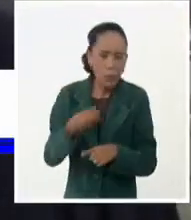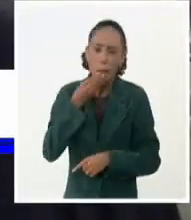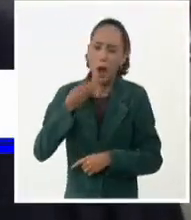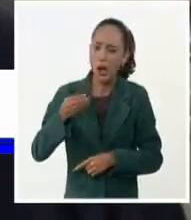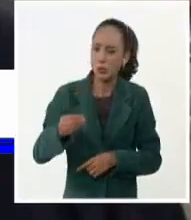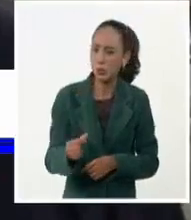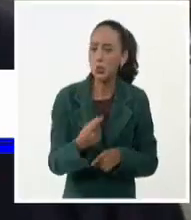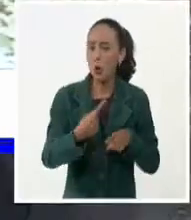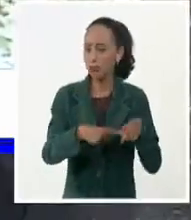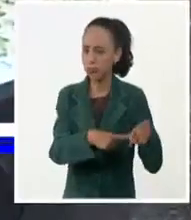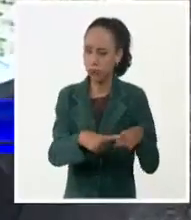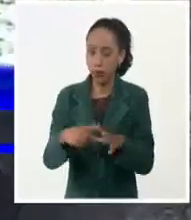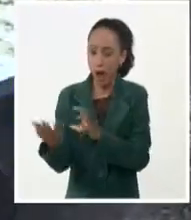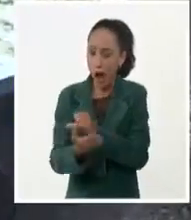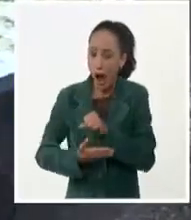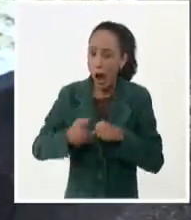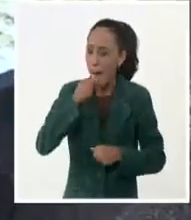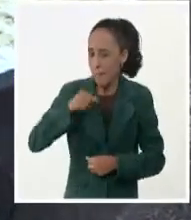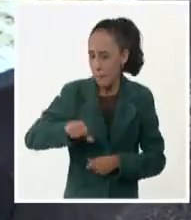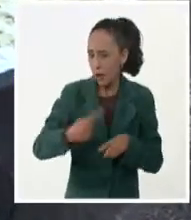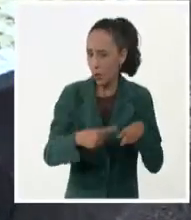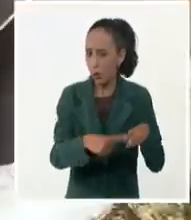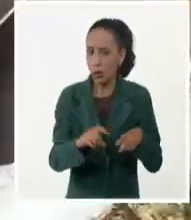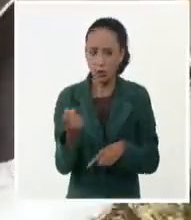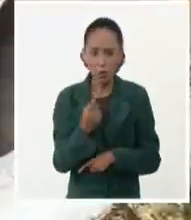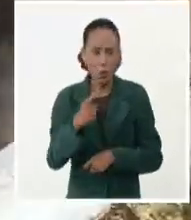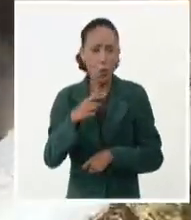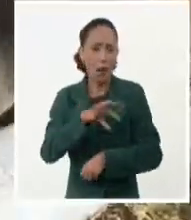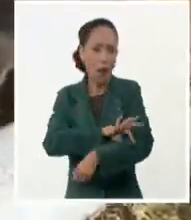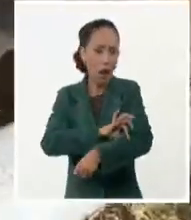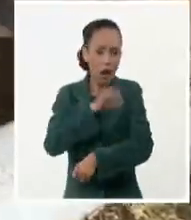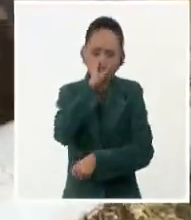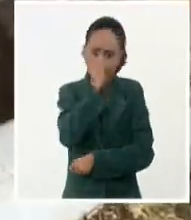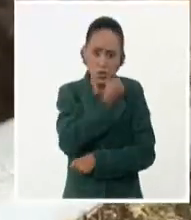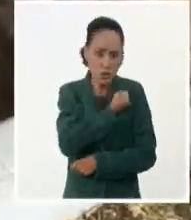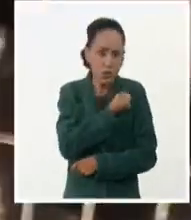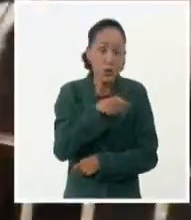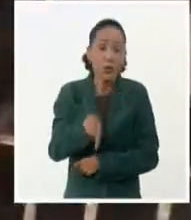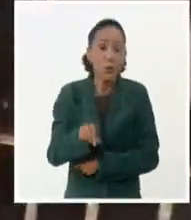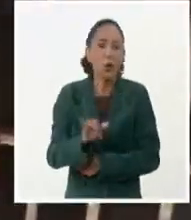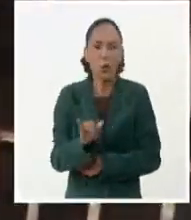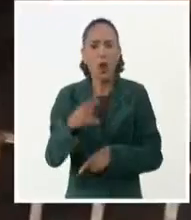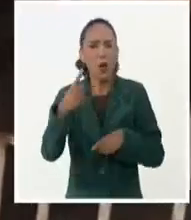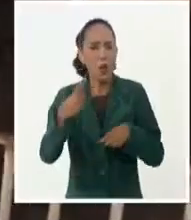para la producción no solamente de carne de cerdo, vacunos, cunícula, todos los animales.